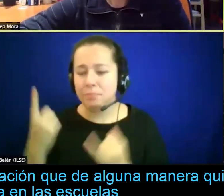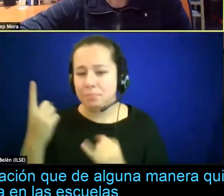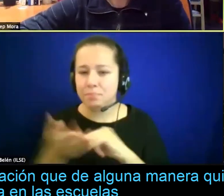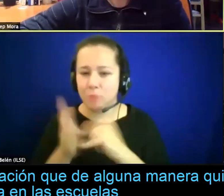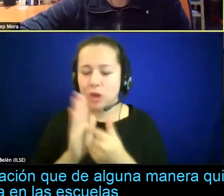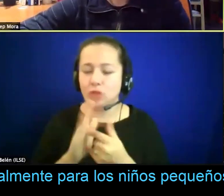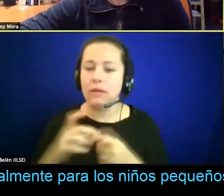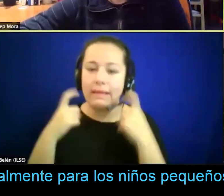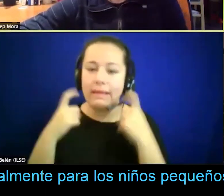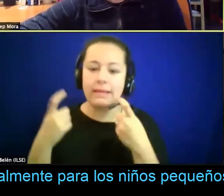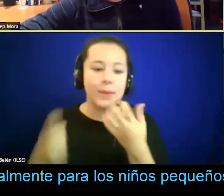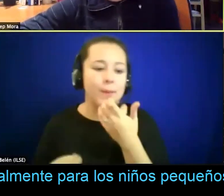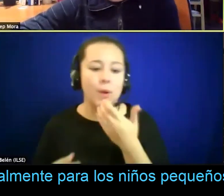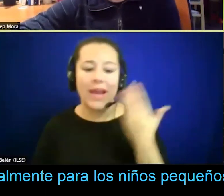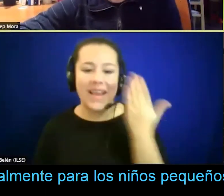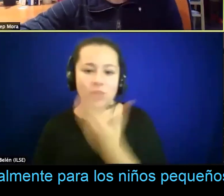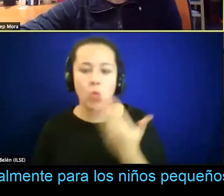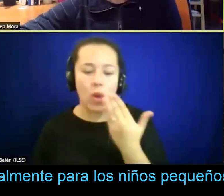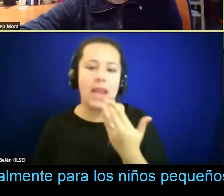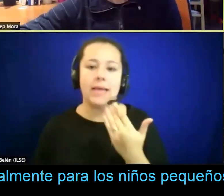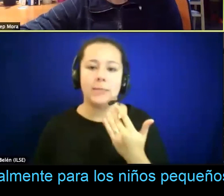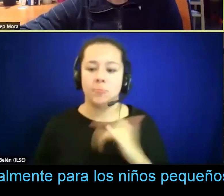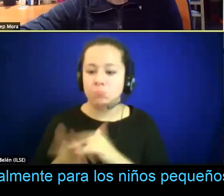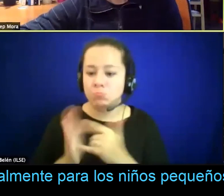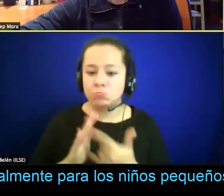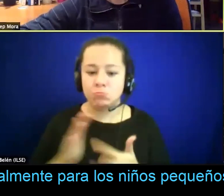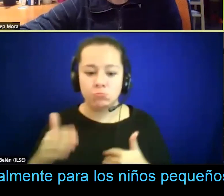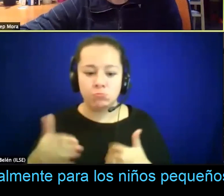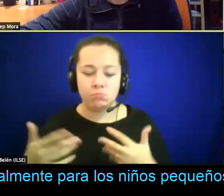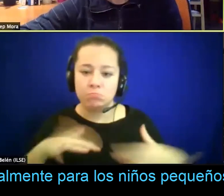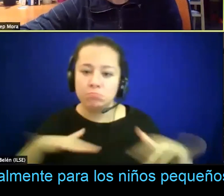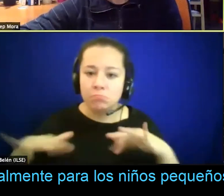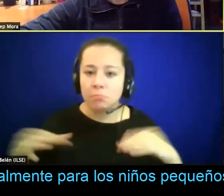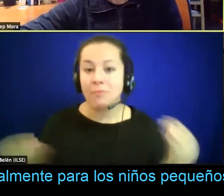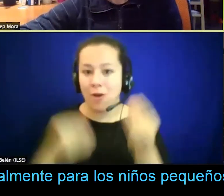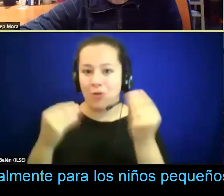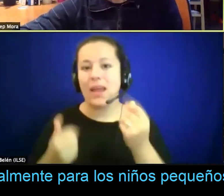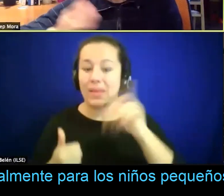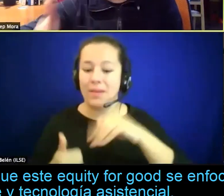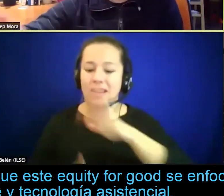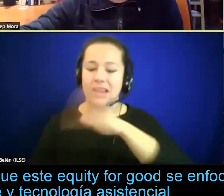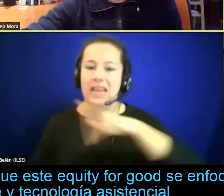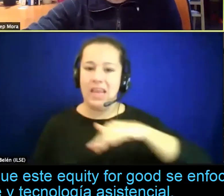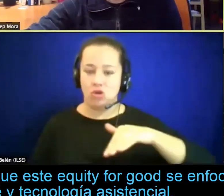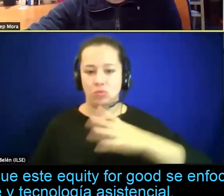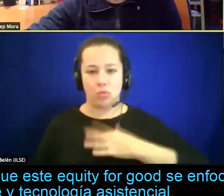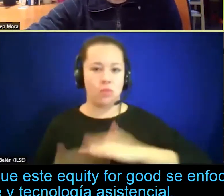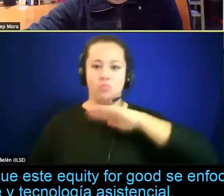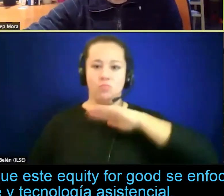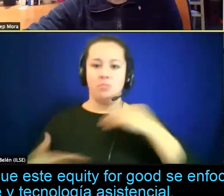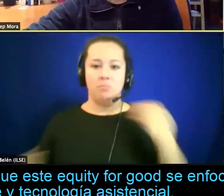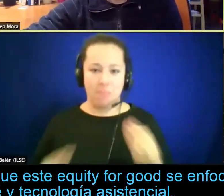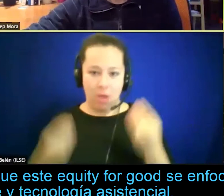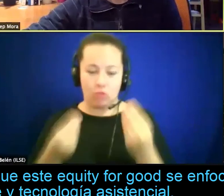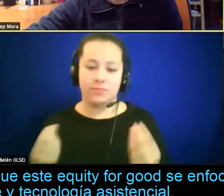escuelas o mejorar las competencias para especialmente los niños pequeños, ¿no? Entonces, son los tres verticales en los que